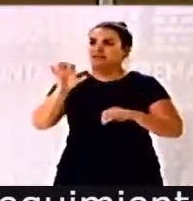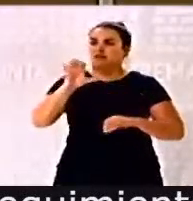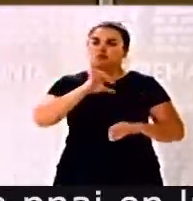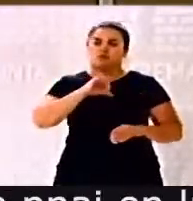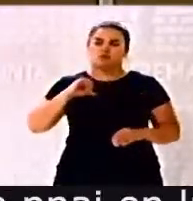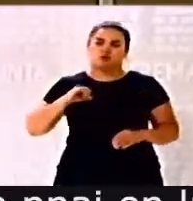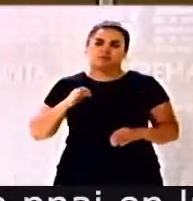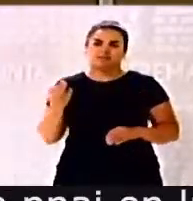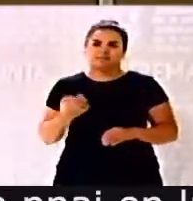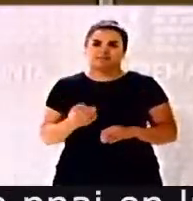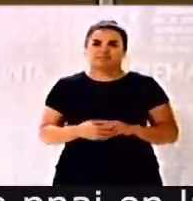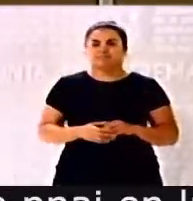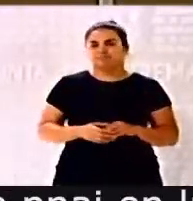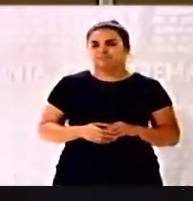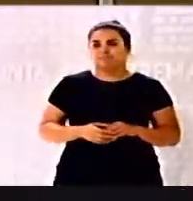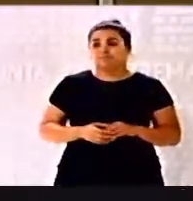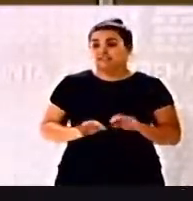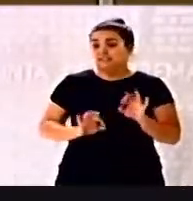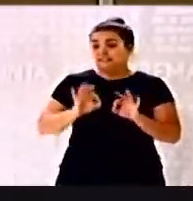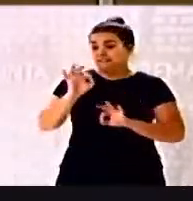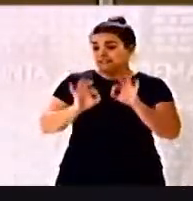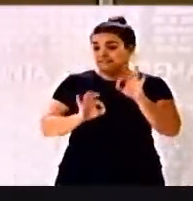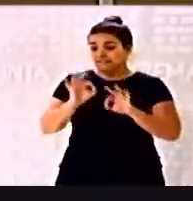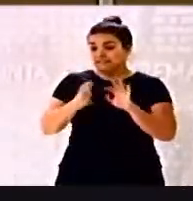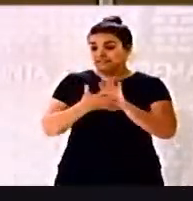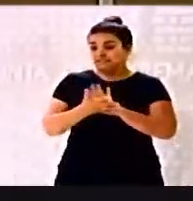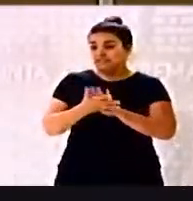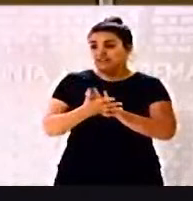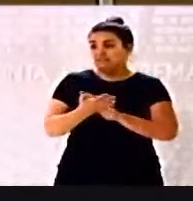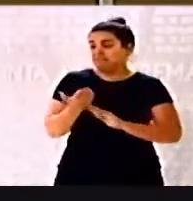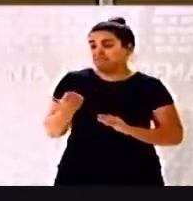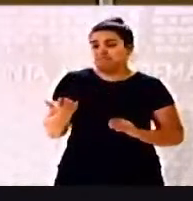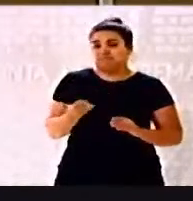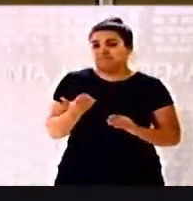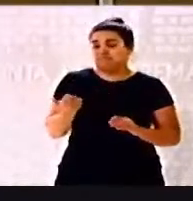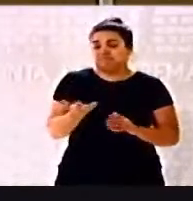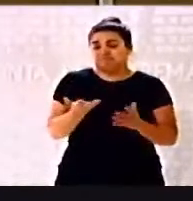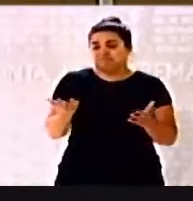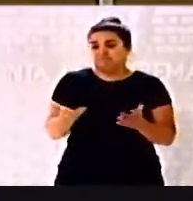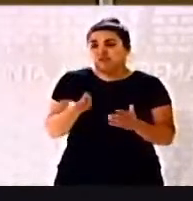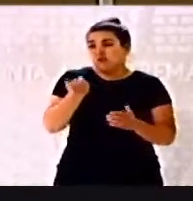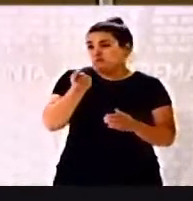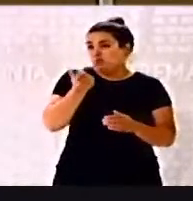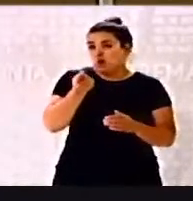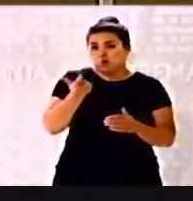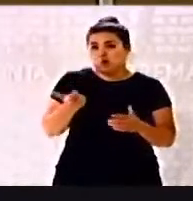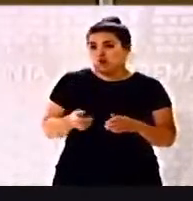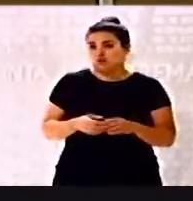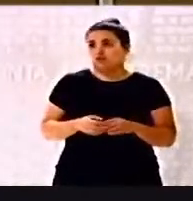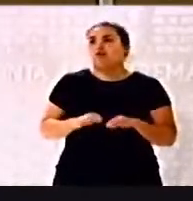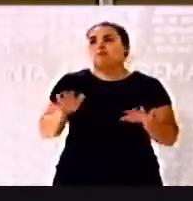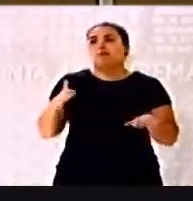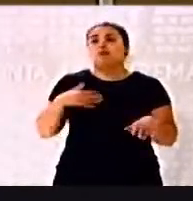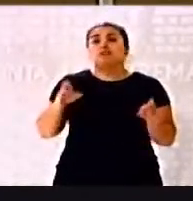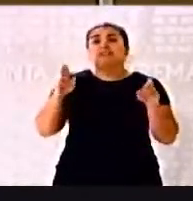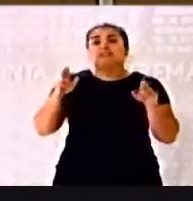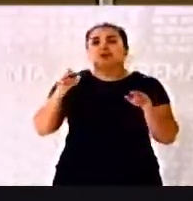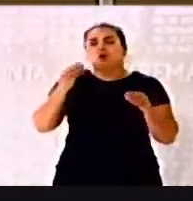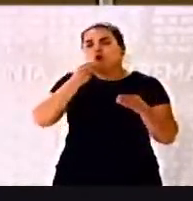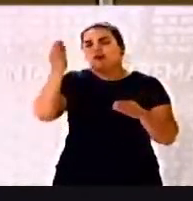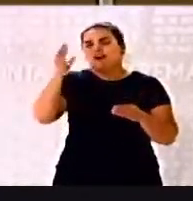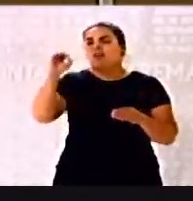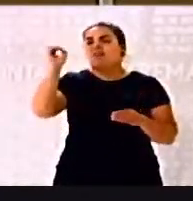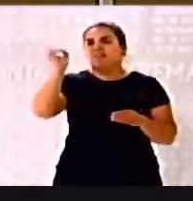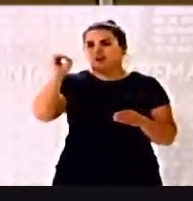Extremadura, lo cual es una tasa relativamente baja, aunque mi deseo es que fuese cero,